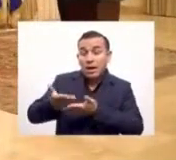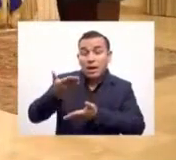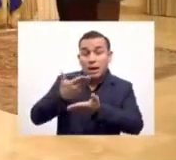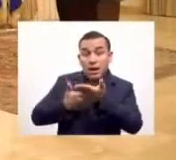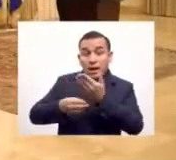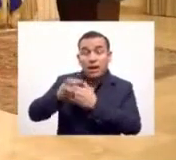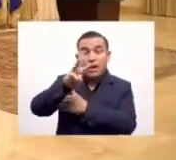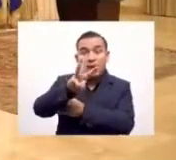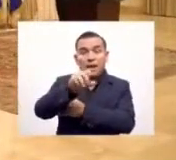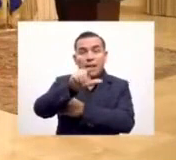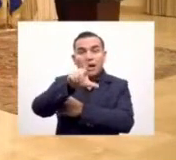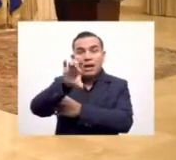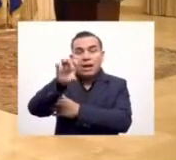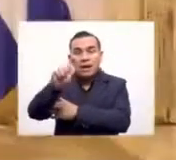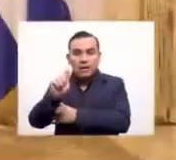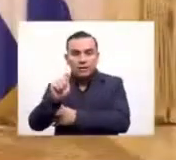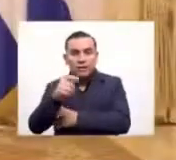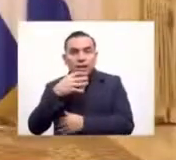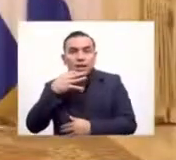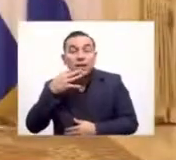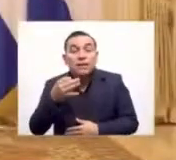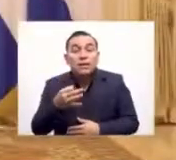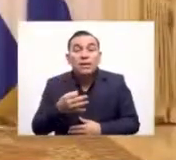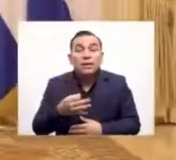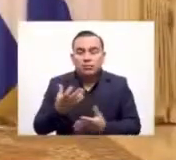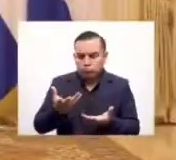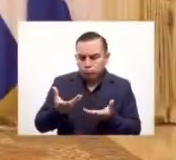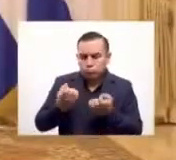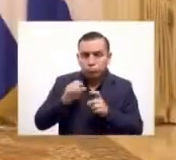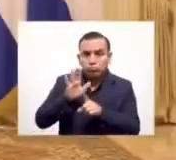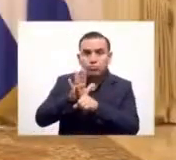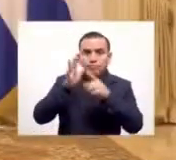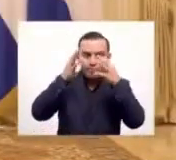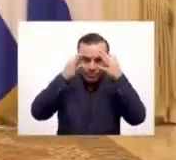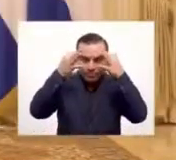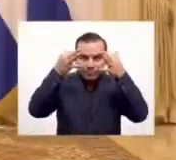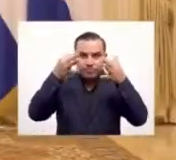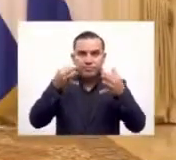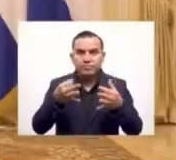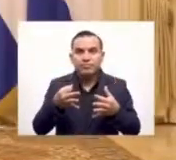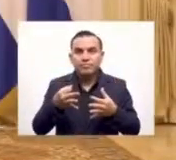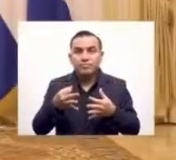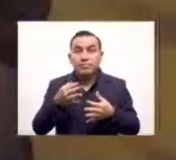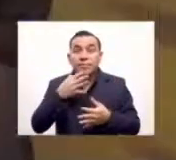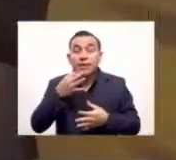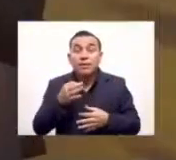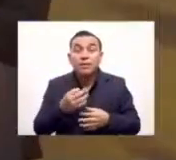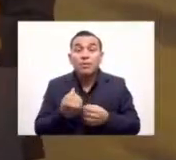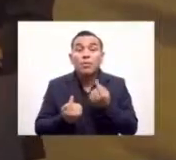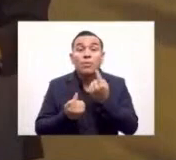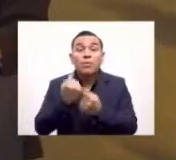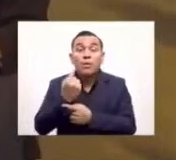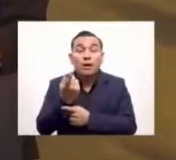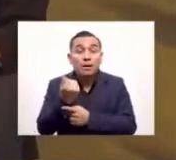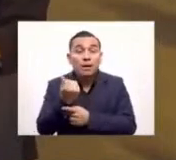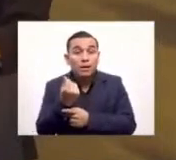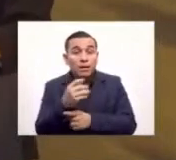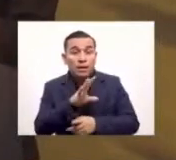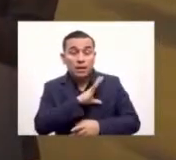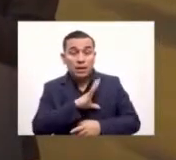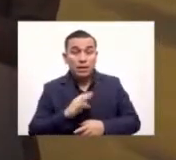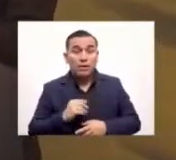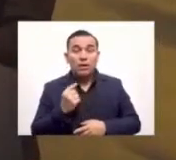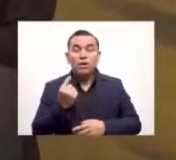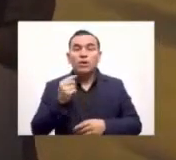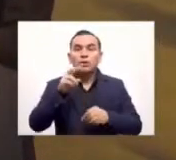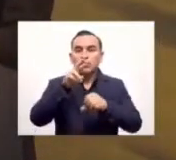Ahí me gustaría intervenir. No sé si paraíso fiscal, ¿no? Paraísos fiscales están definidos como aquellos países que tengan una tasa